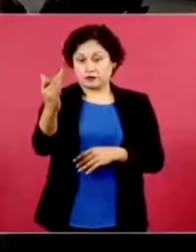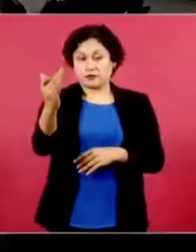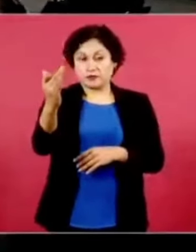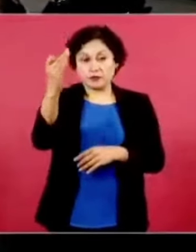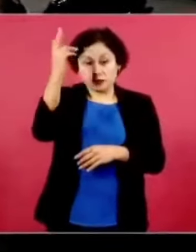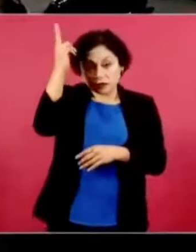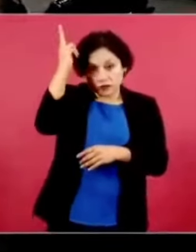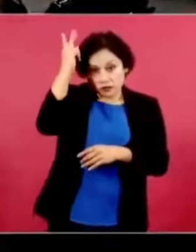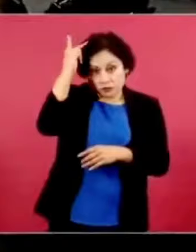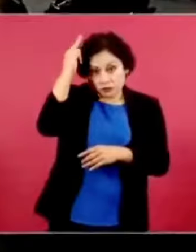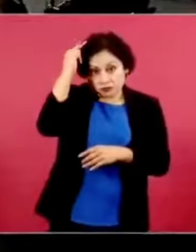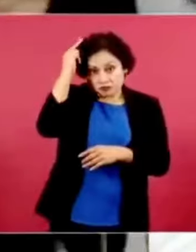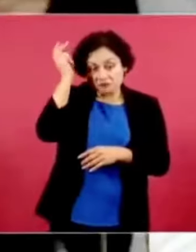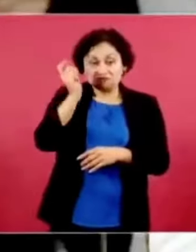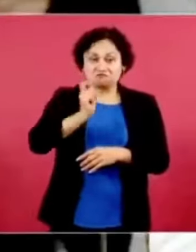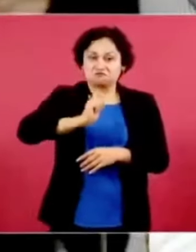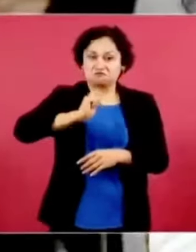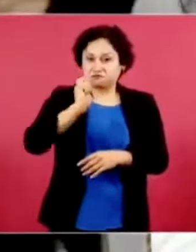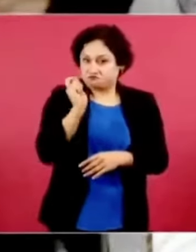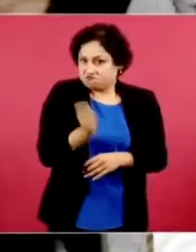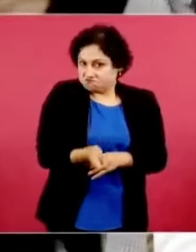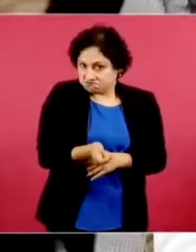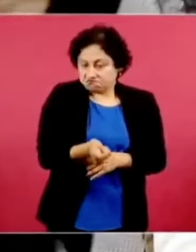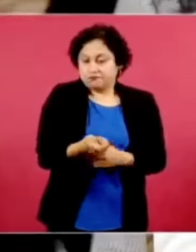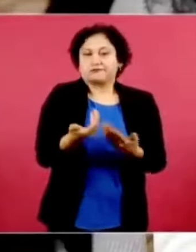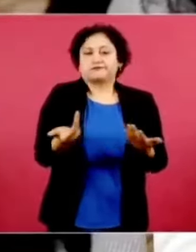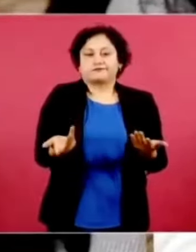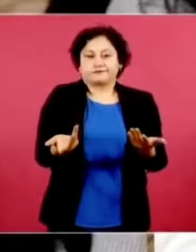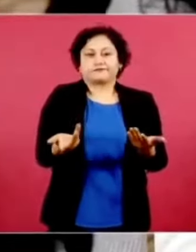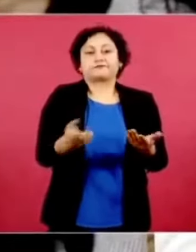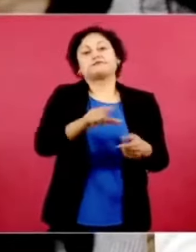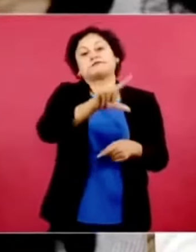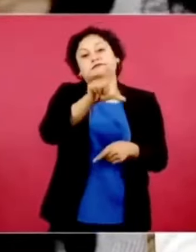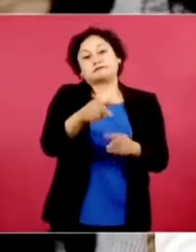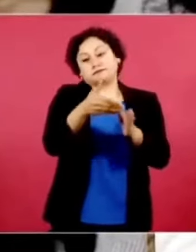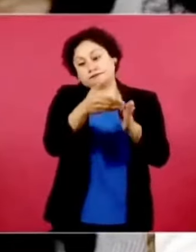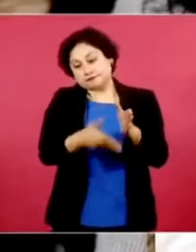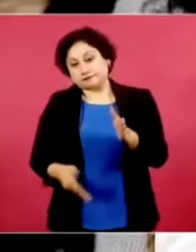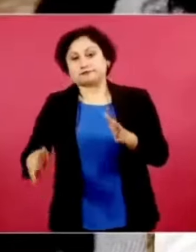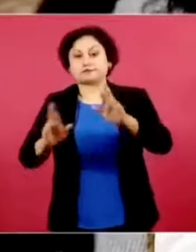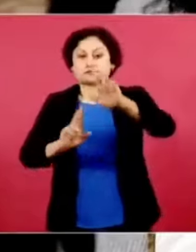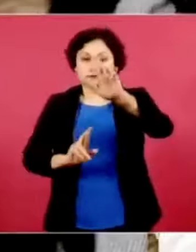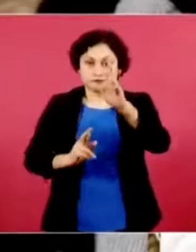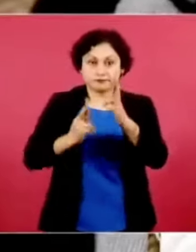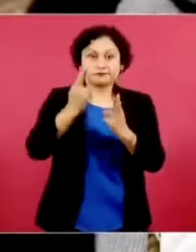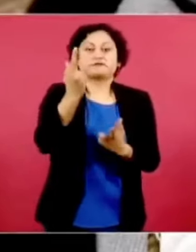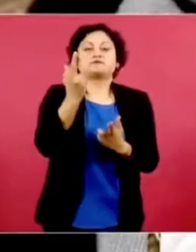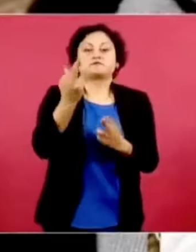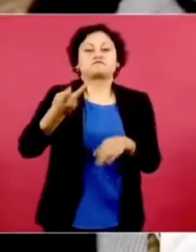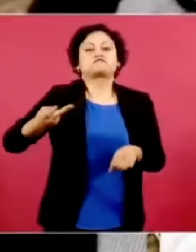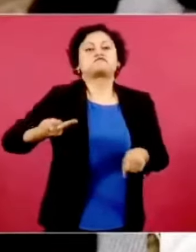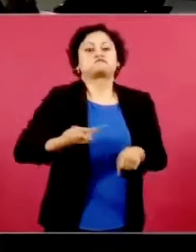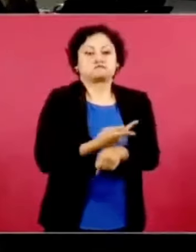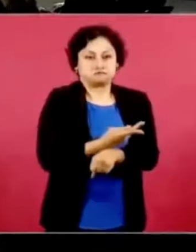porfirista? ¿Qué fue el periodo revolucionario? ¿El periodo posrevolucionario?